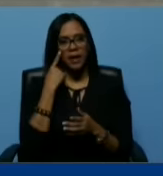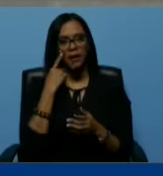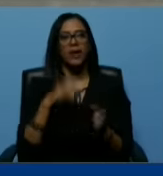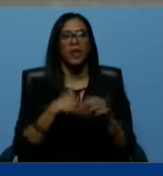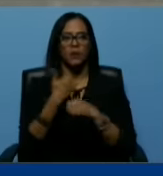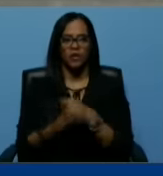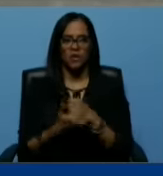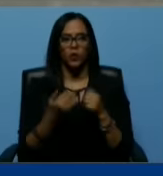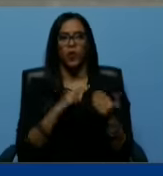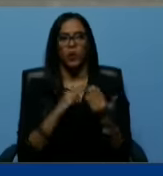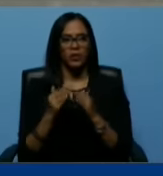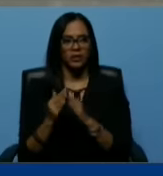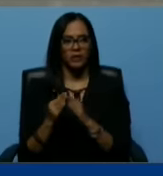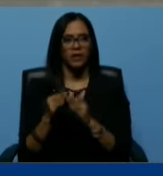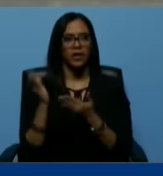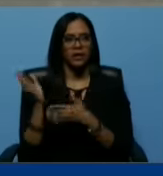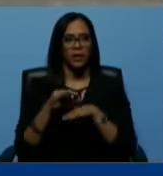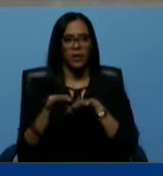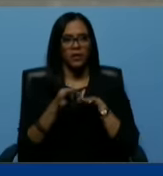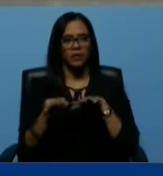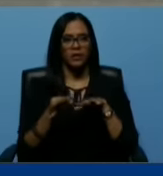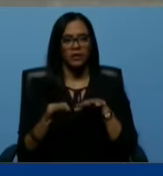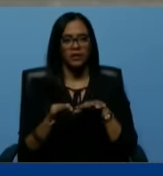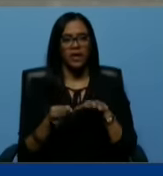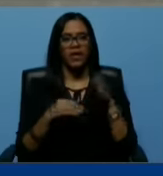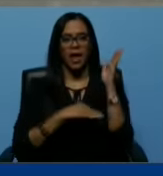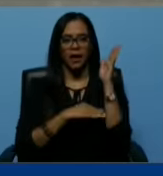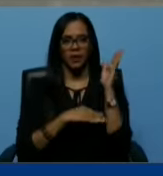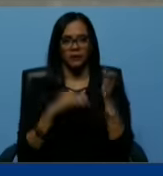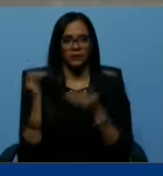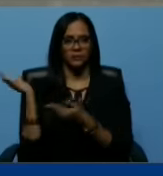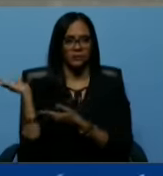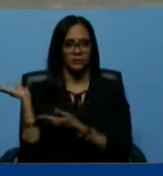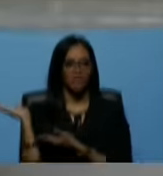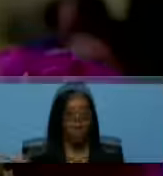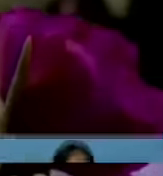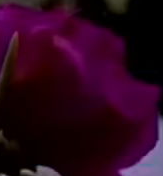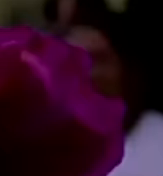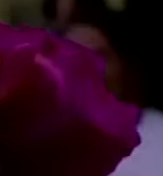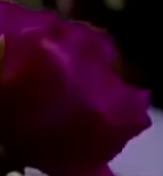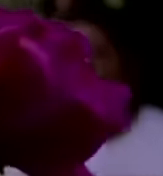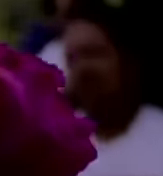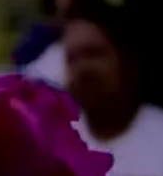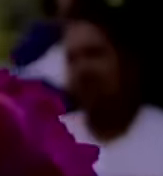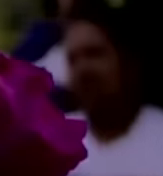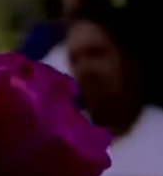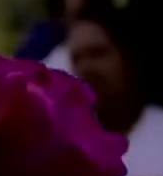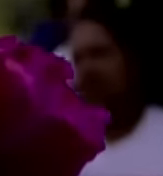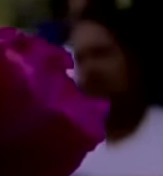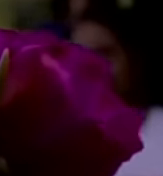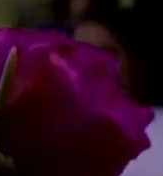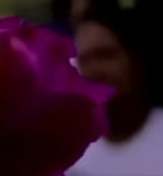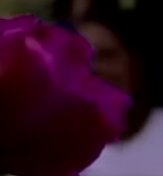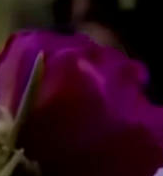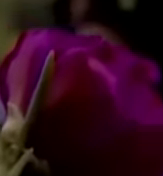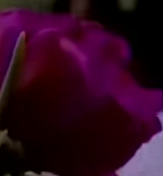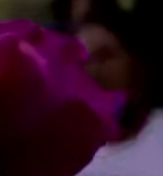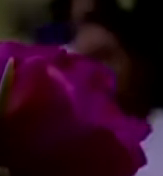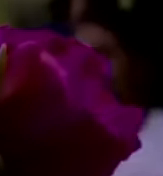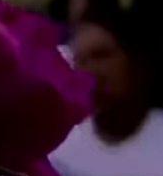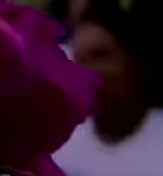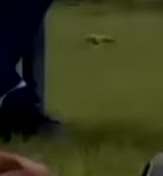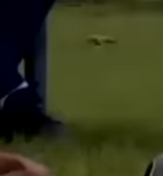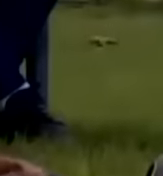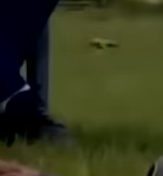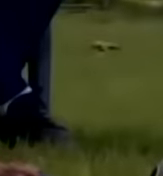proyecto comunitario allá en el municipio Simón Planas, Estado Lara. Adelante. Nosotros somos Caserío Campos y Corra,